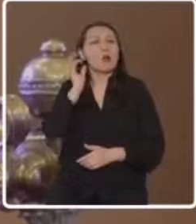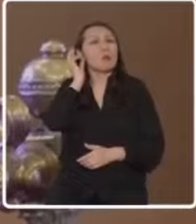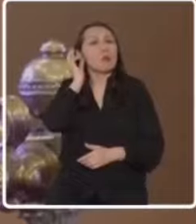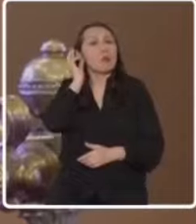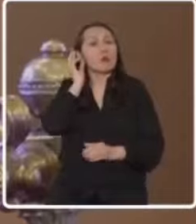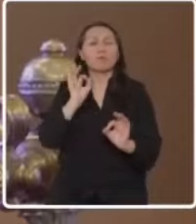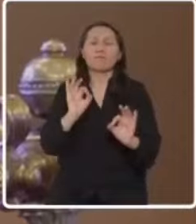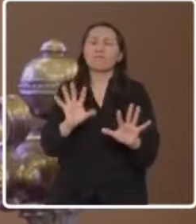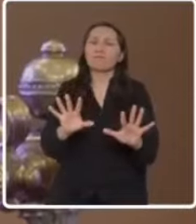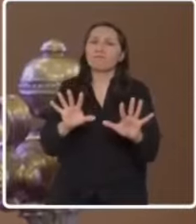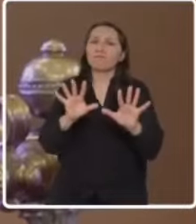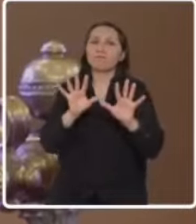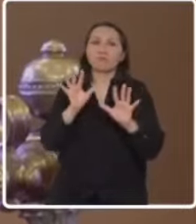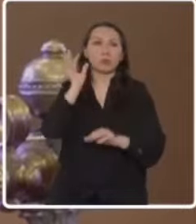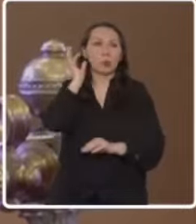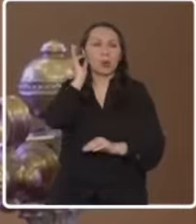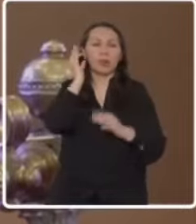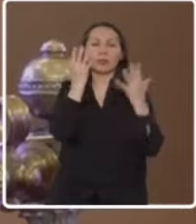mujer extraordinaria.